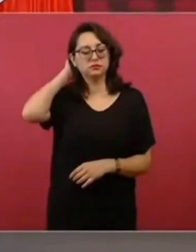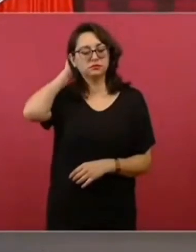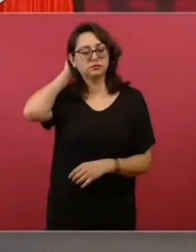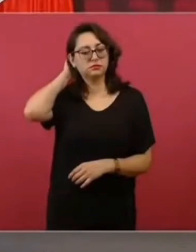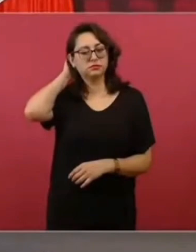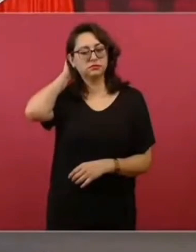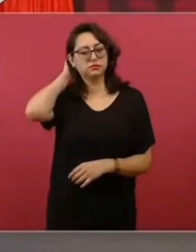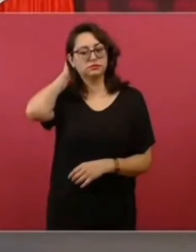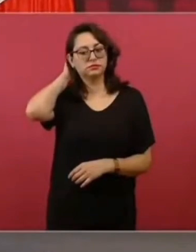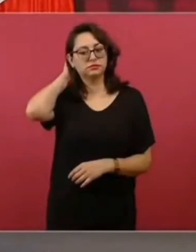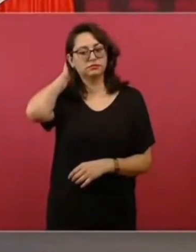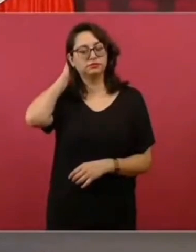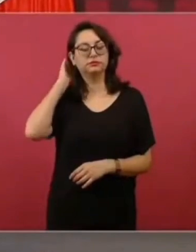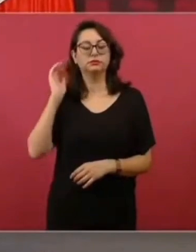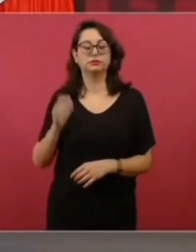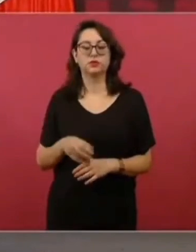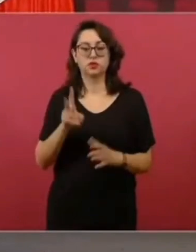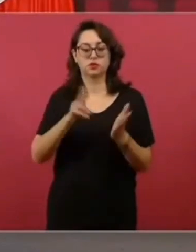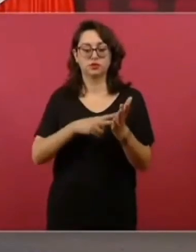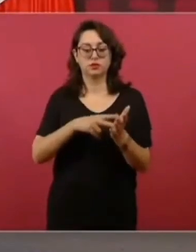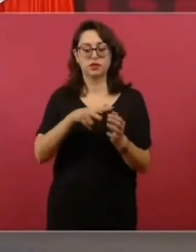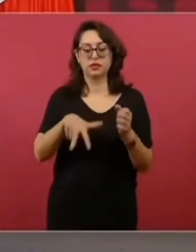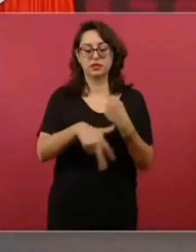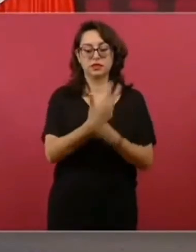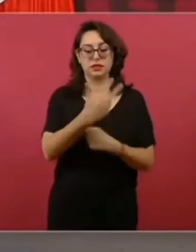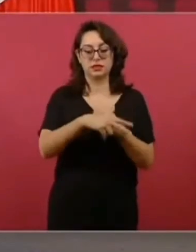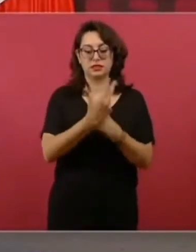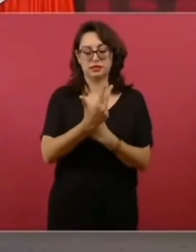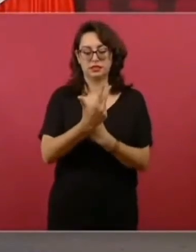ese video, es aquí en el 13,